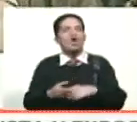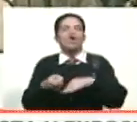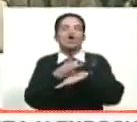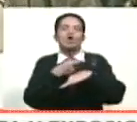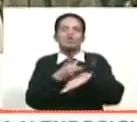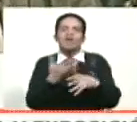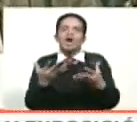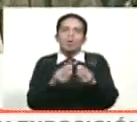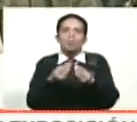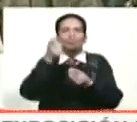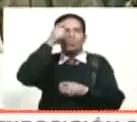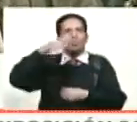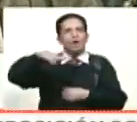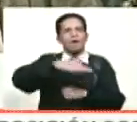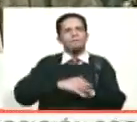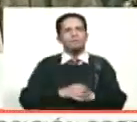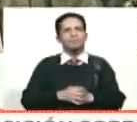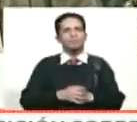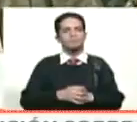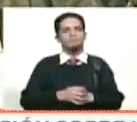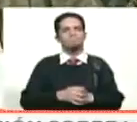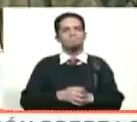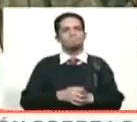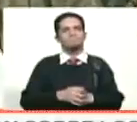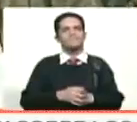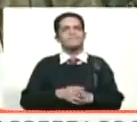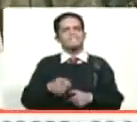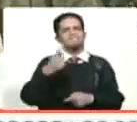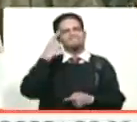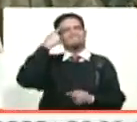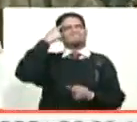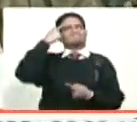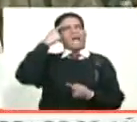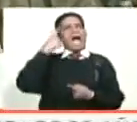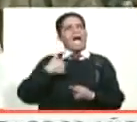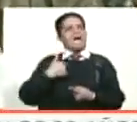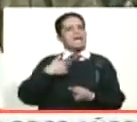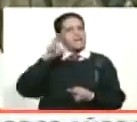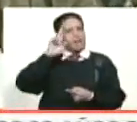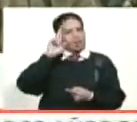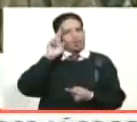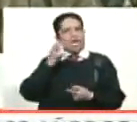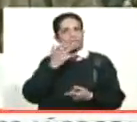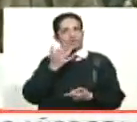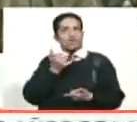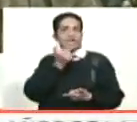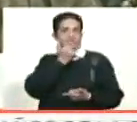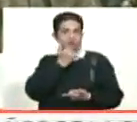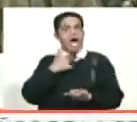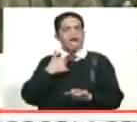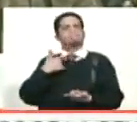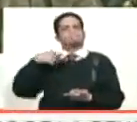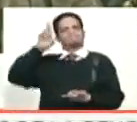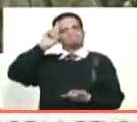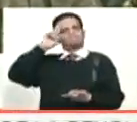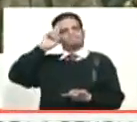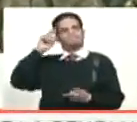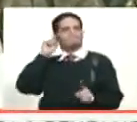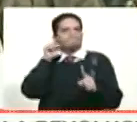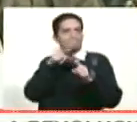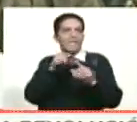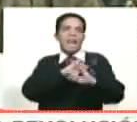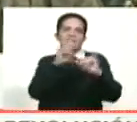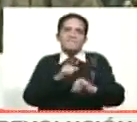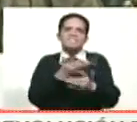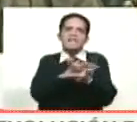pueblo, para rectificar todo lo que tengamos que rectificar a nombre de nuestro pueblo por la felicidad de todos y de